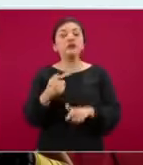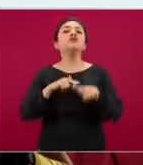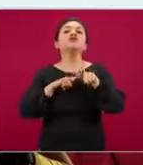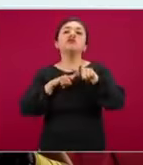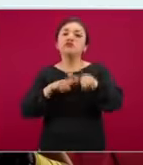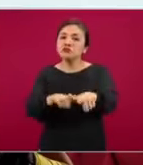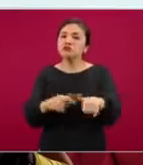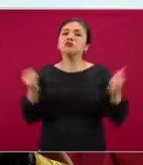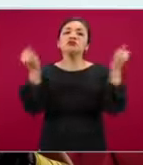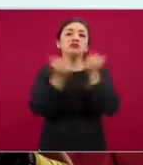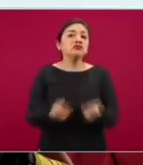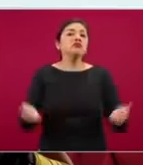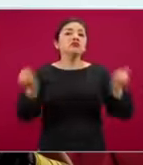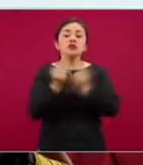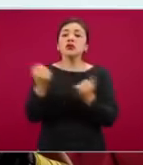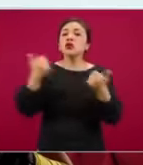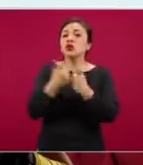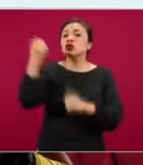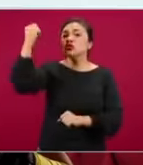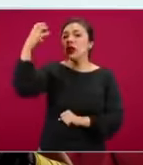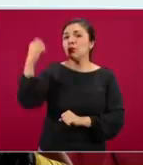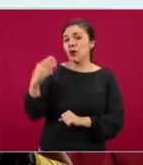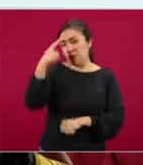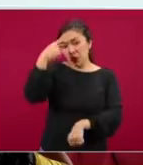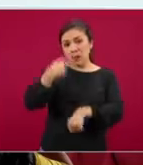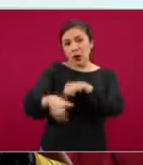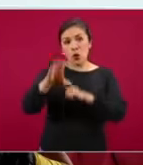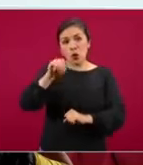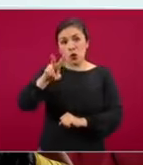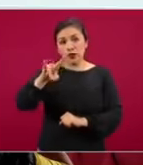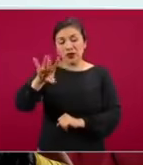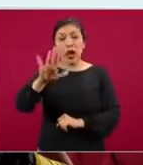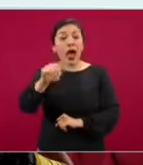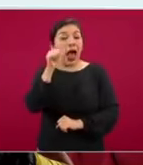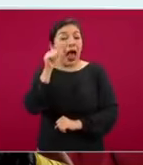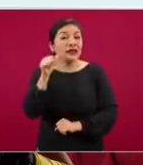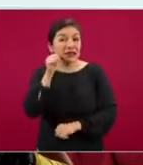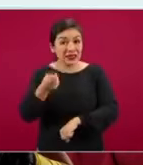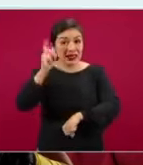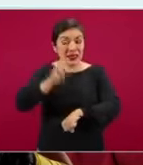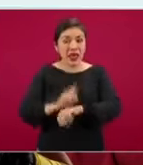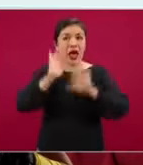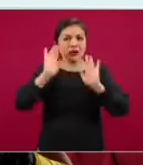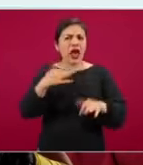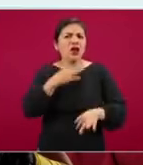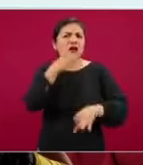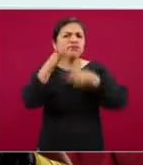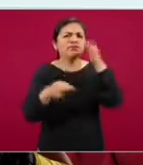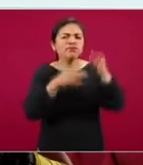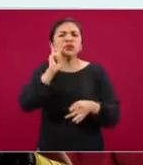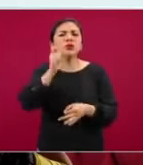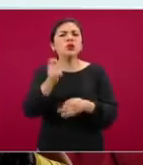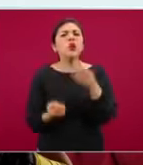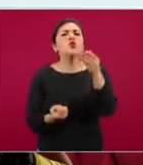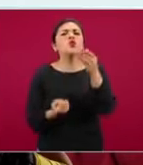continuado aplicándose el semáforo de riesgo COVID. El día de ayer dábamos a conocer las